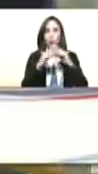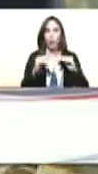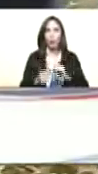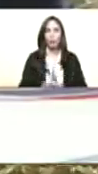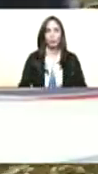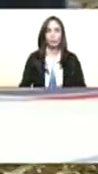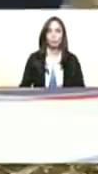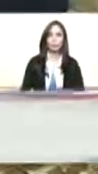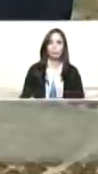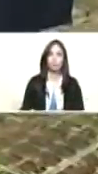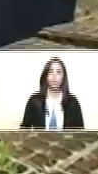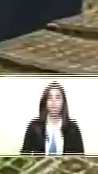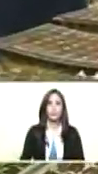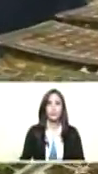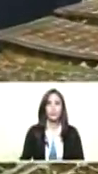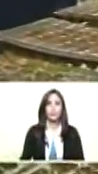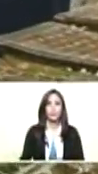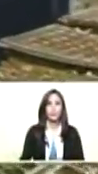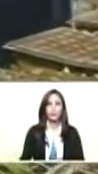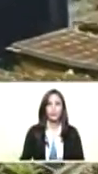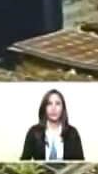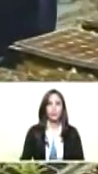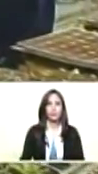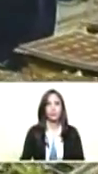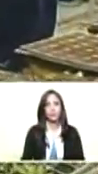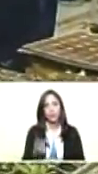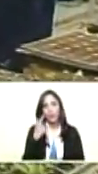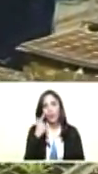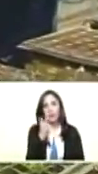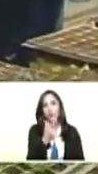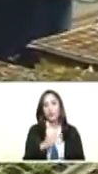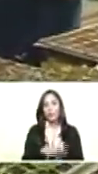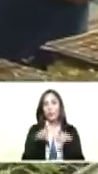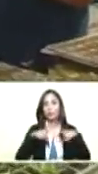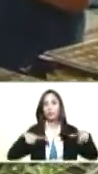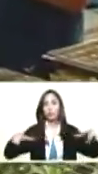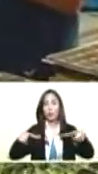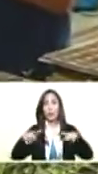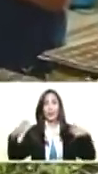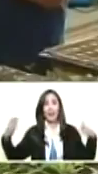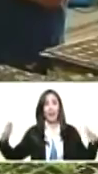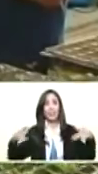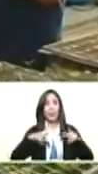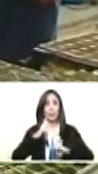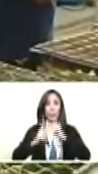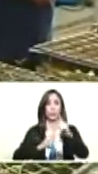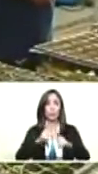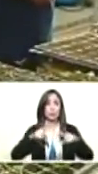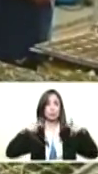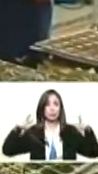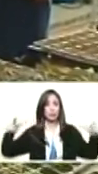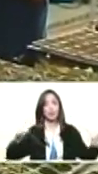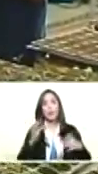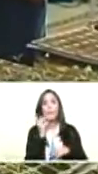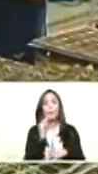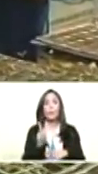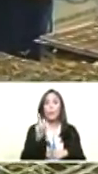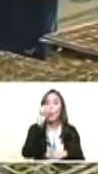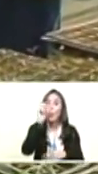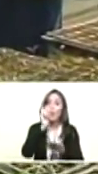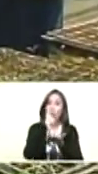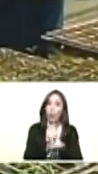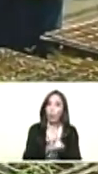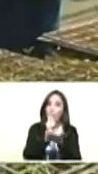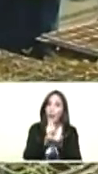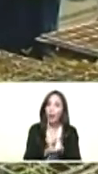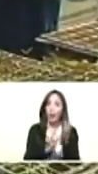aquí hay un ejemplo bien importante, que es que aquí tenemos un patio productivo de 800 metros y estamos produciendo una tonelada de alimentos al mes. O